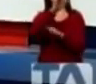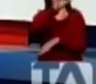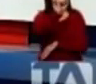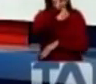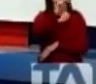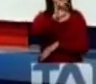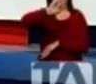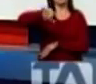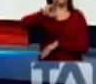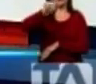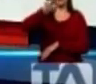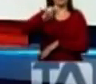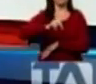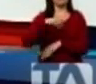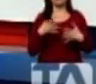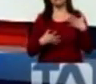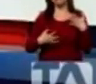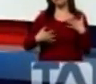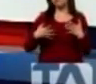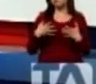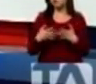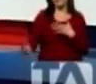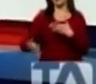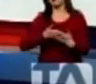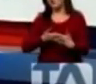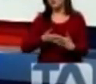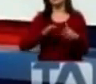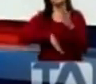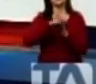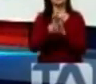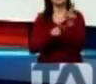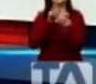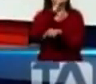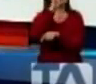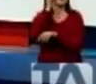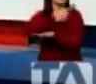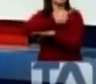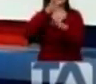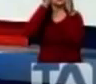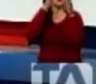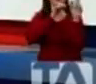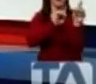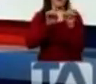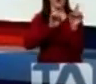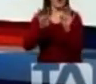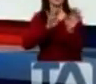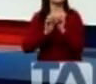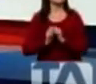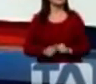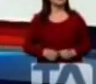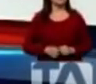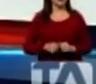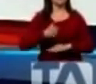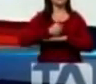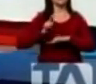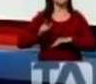indignados por el inminente cierre de esta casa de salud de Líes, que atiende a más de 600 personas al día. Según las autoridades de salud, la medida